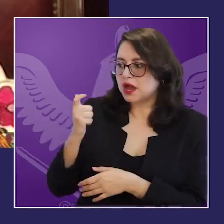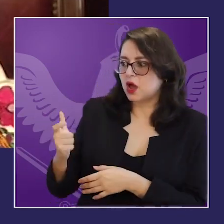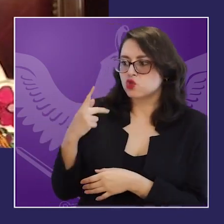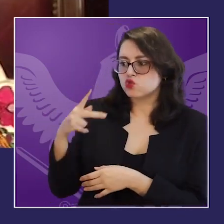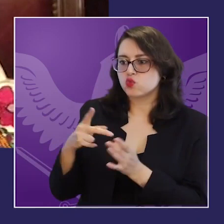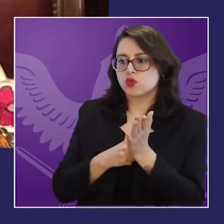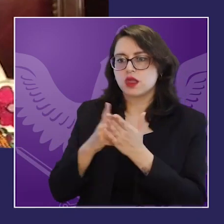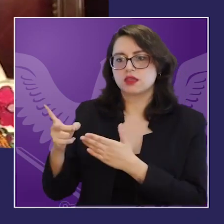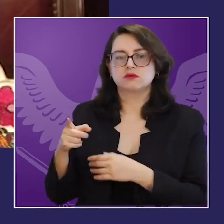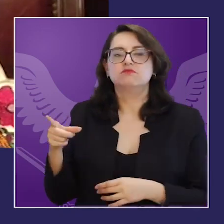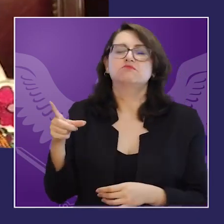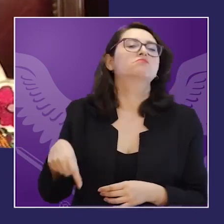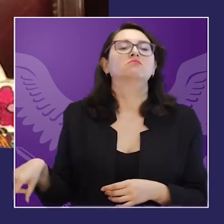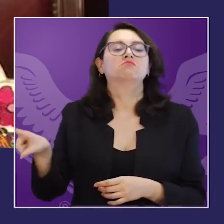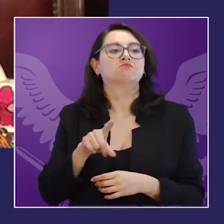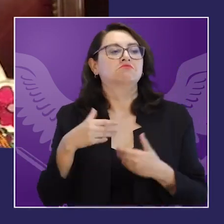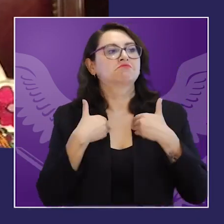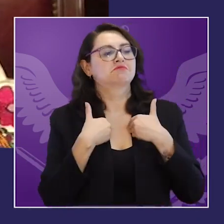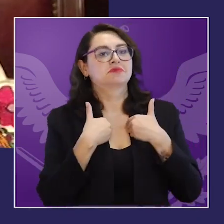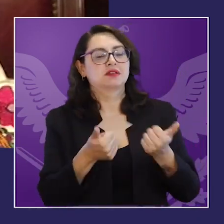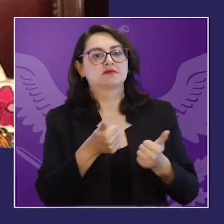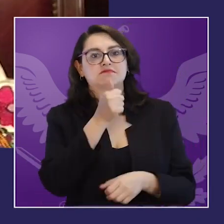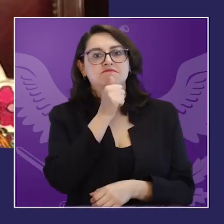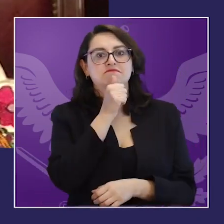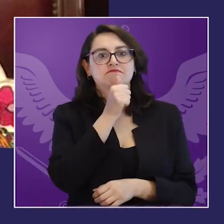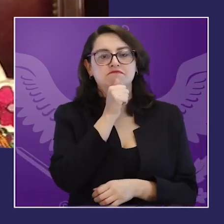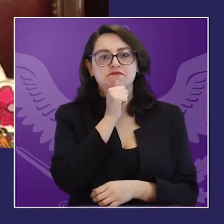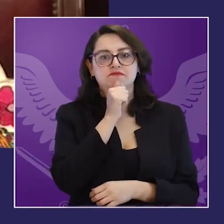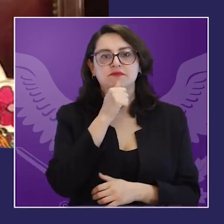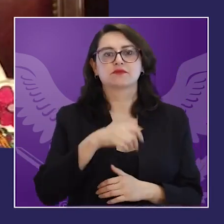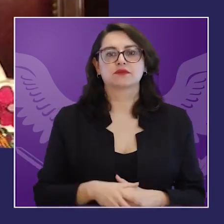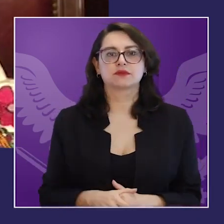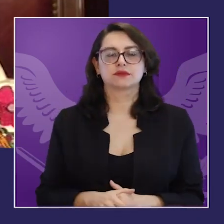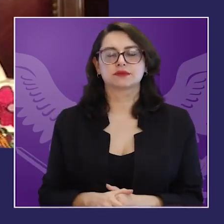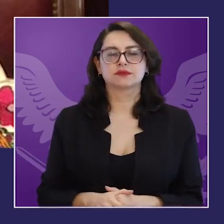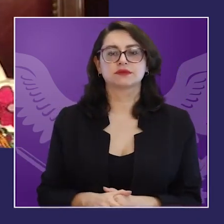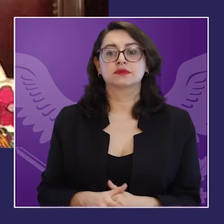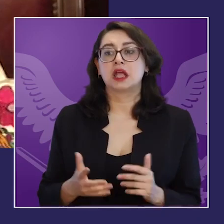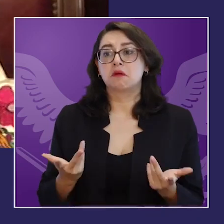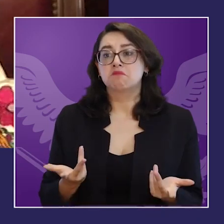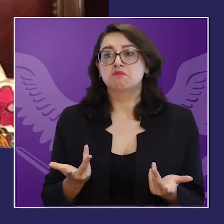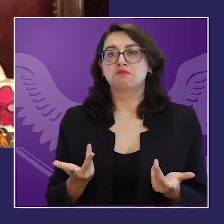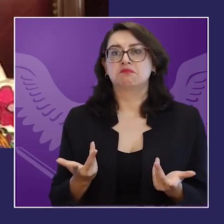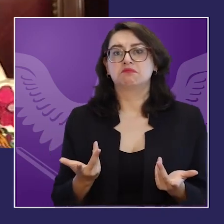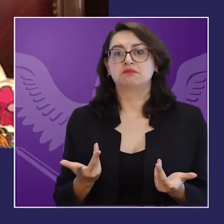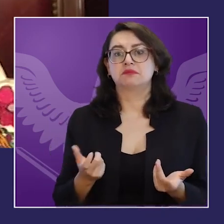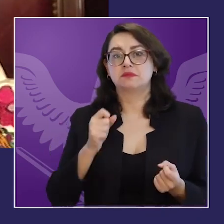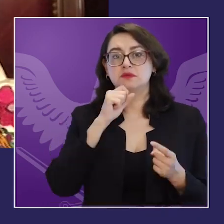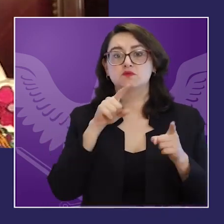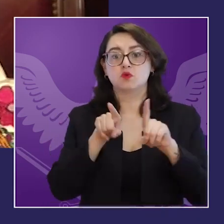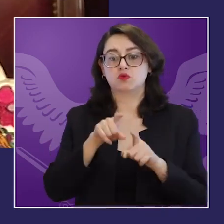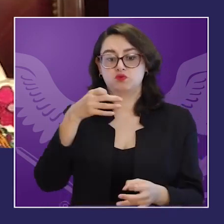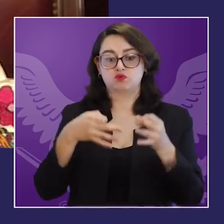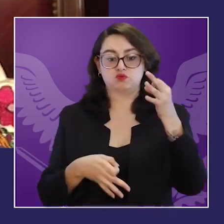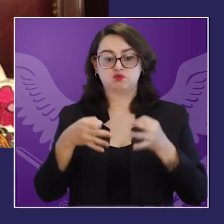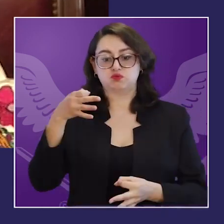hay cosas para trabajar vinculadas a lo subjetivo, y a cómo de alguna manera el Poder Judicial puede dar respuesta a eso